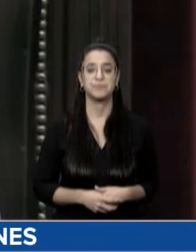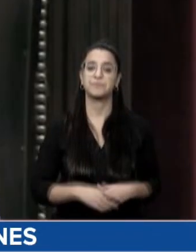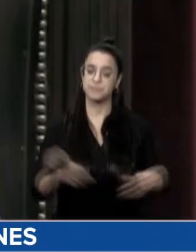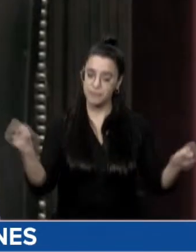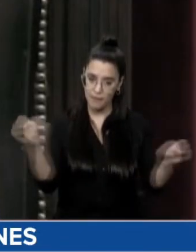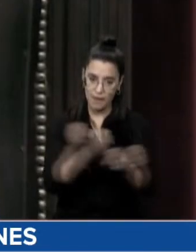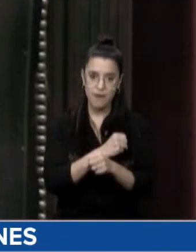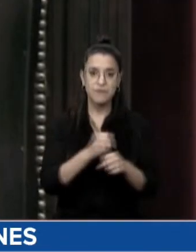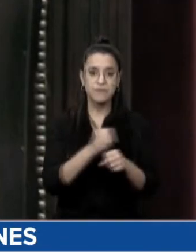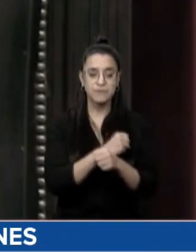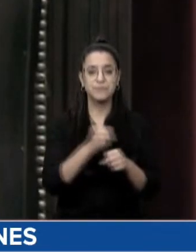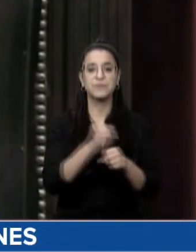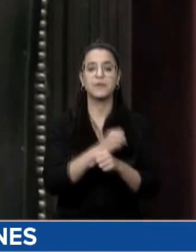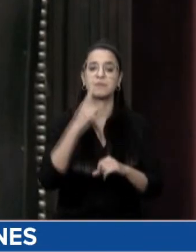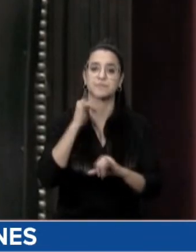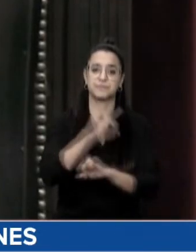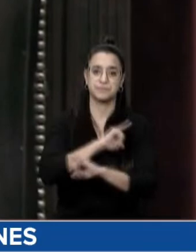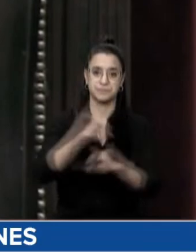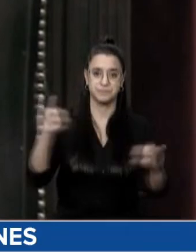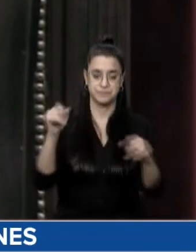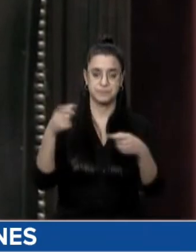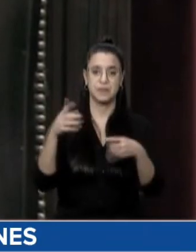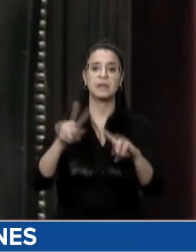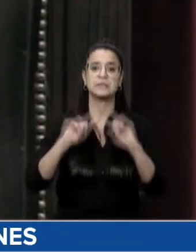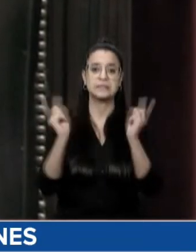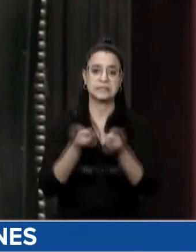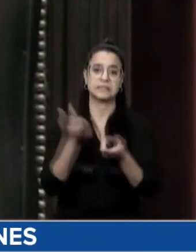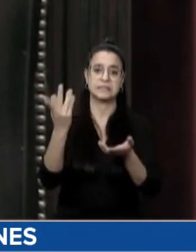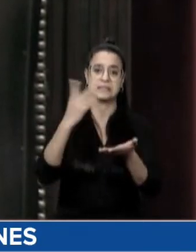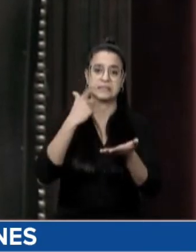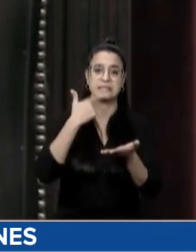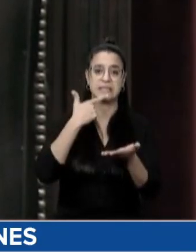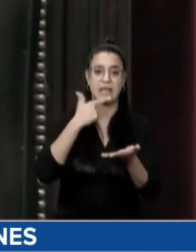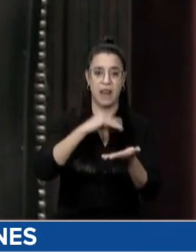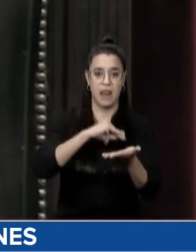Resulta afirmativa, se comunicará al Honorable Senado.